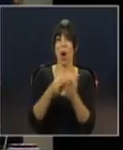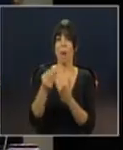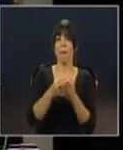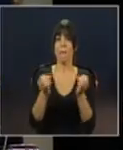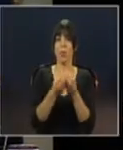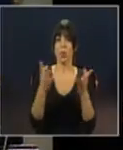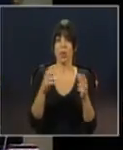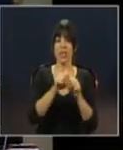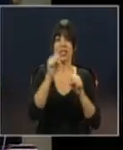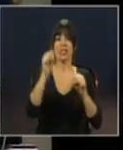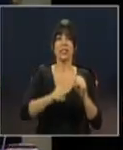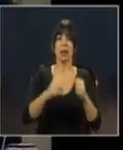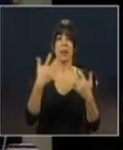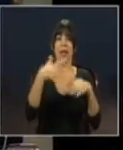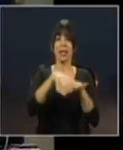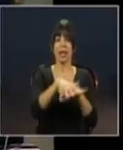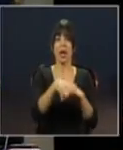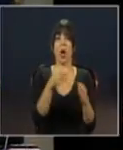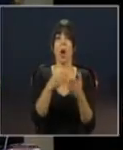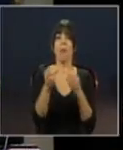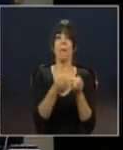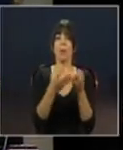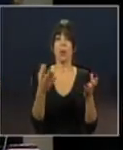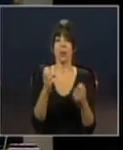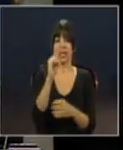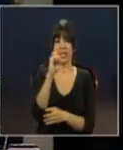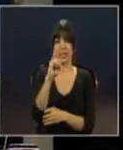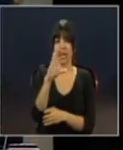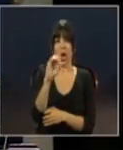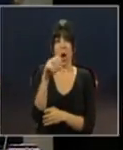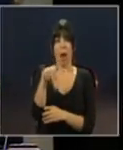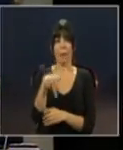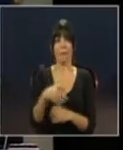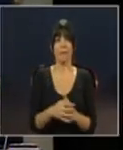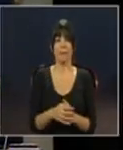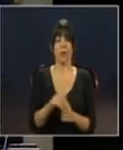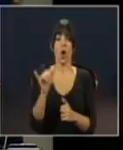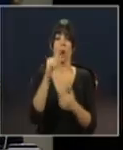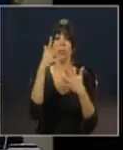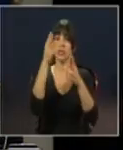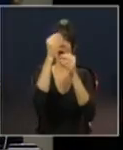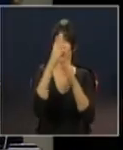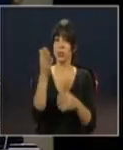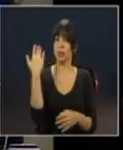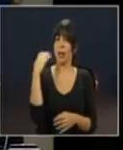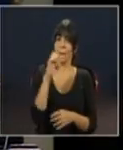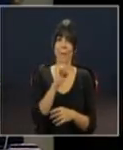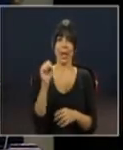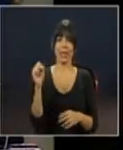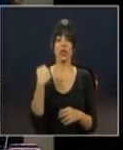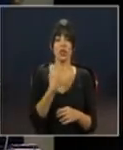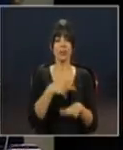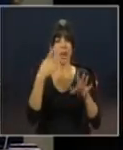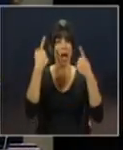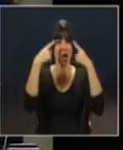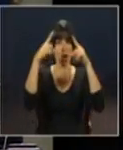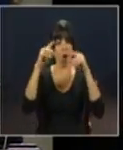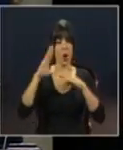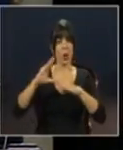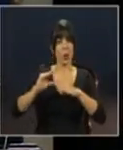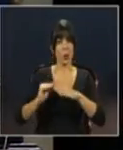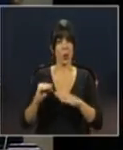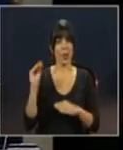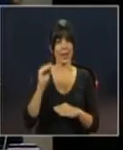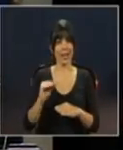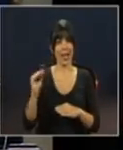el Sistema Integrado de Compras Públicas, SICOP. Tal como fue anunciado hace meses, logramos reducir las tasas de